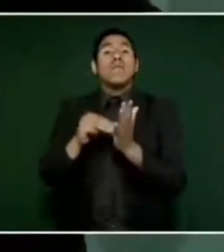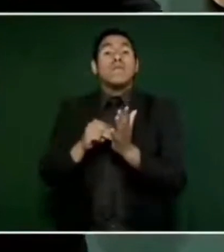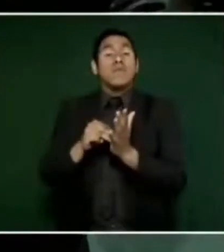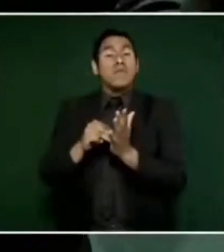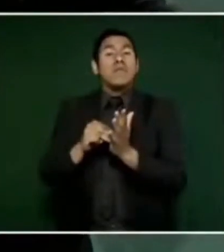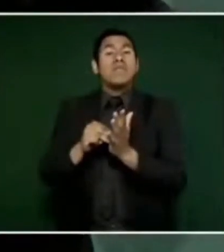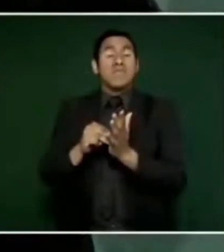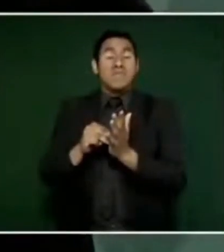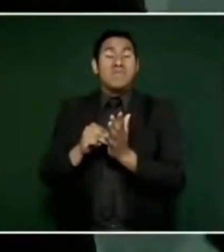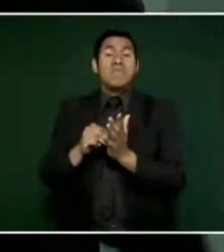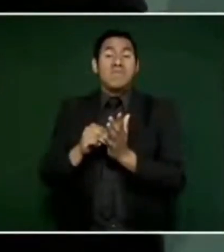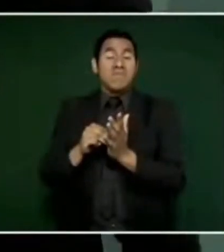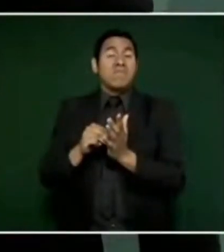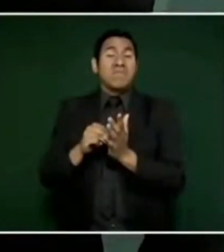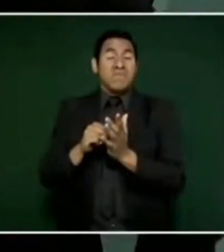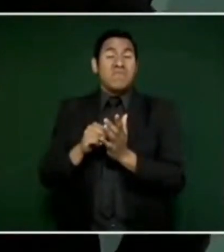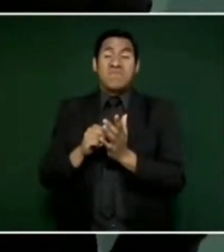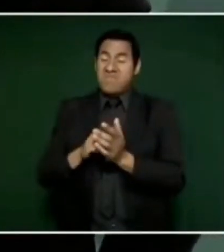que